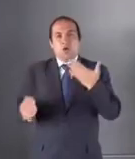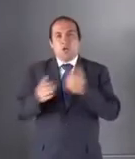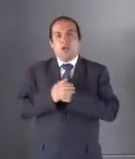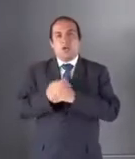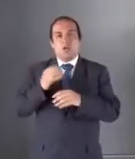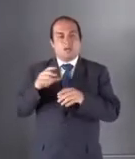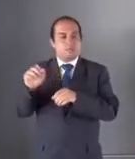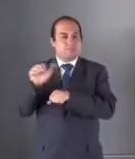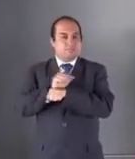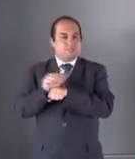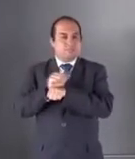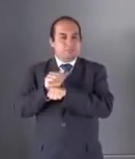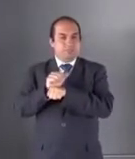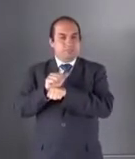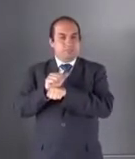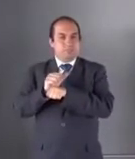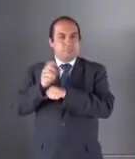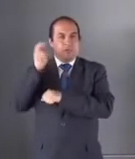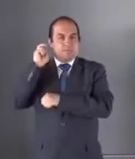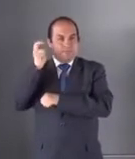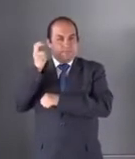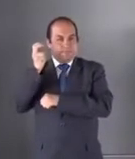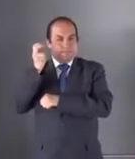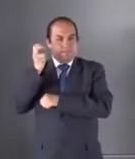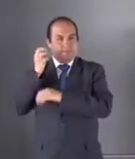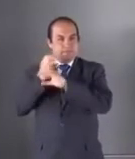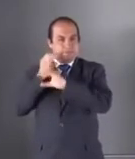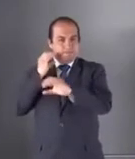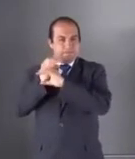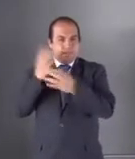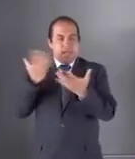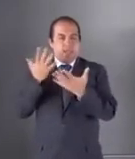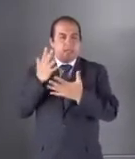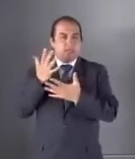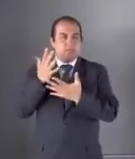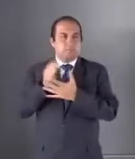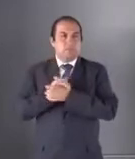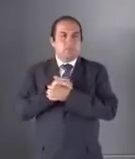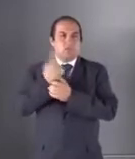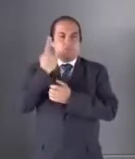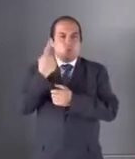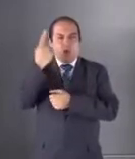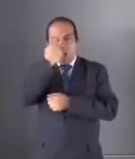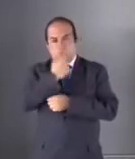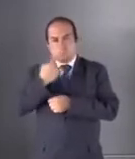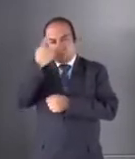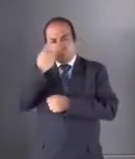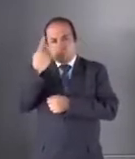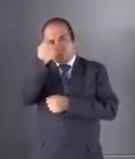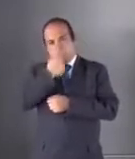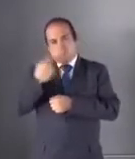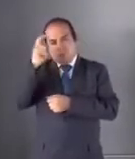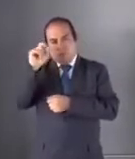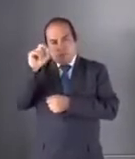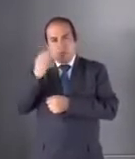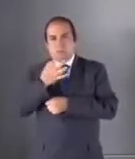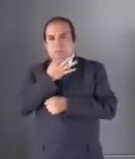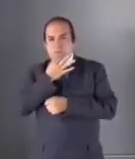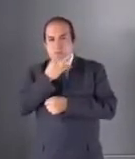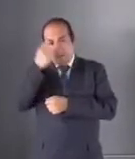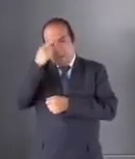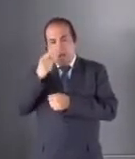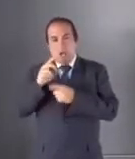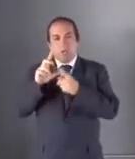en microbús, se hace más o menos entre una hora y veinte para bajar a Indios Verdes, con el